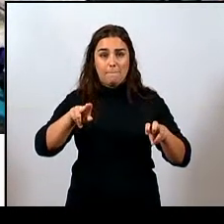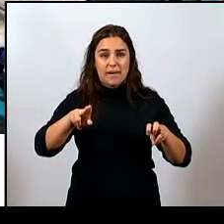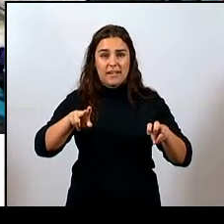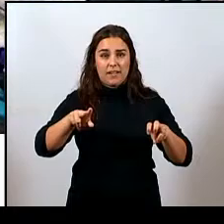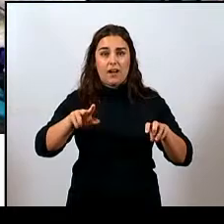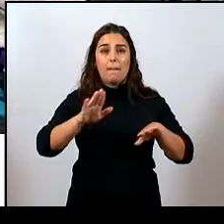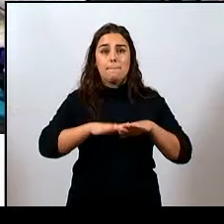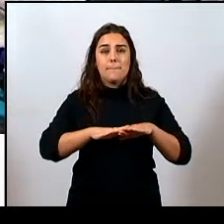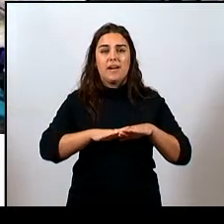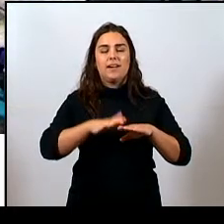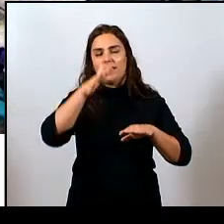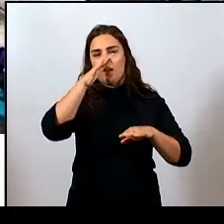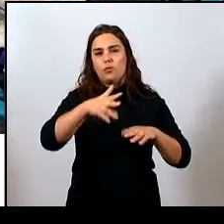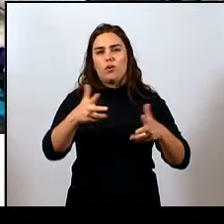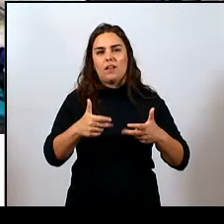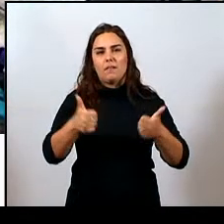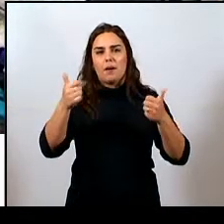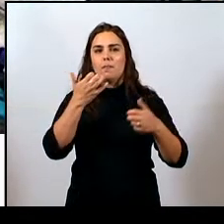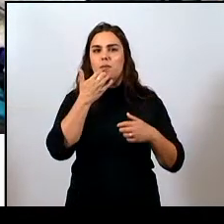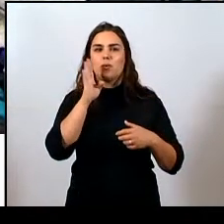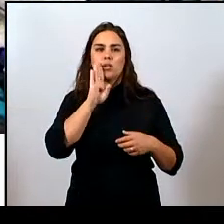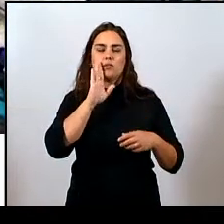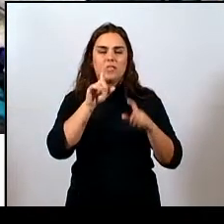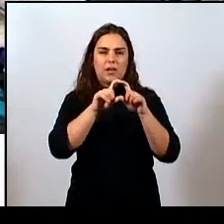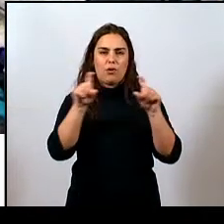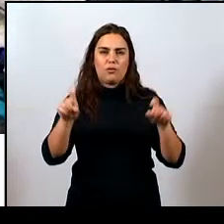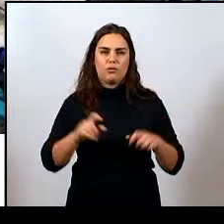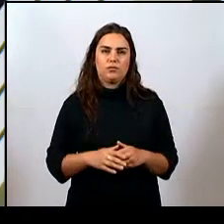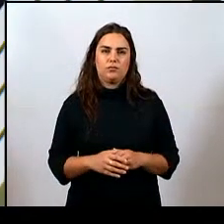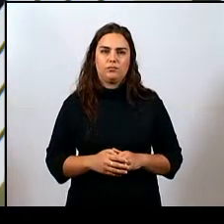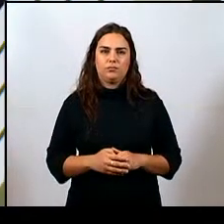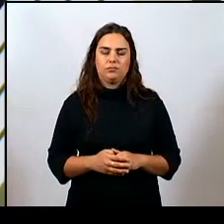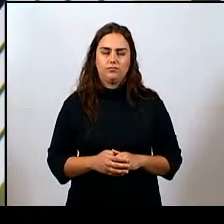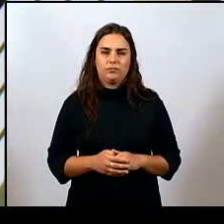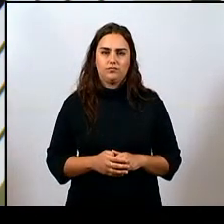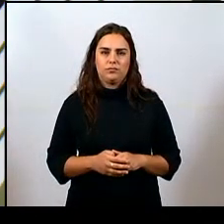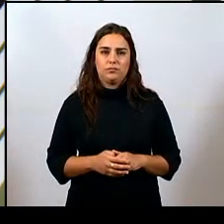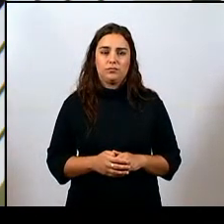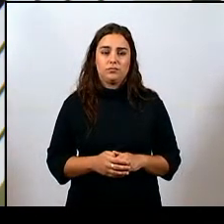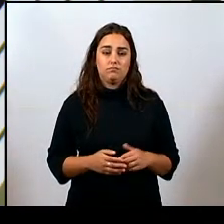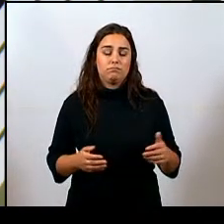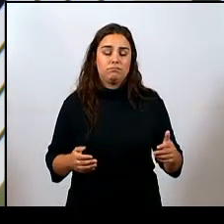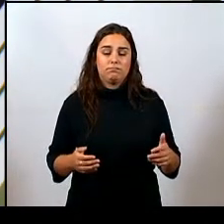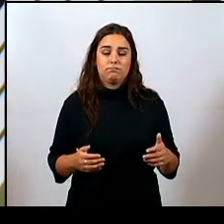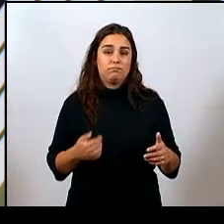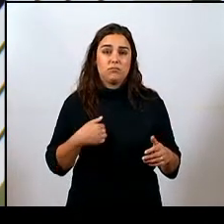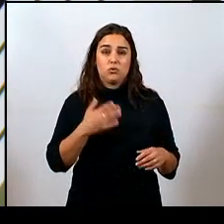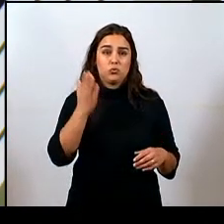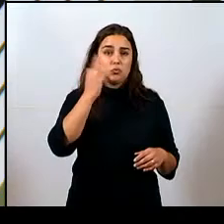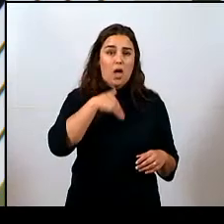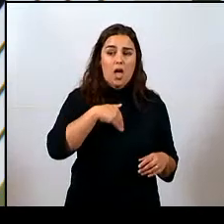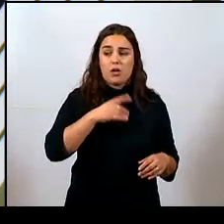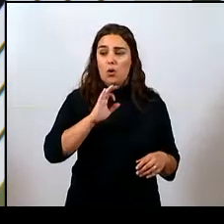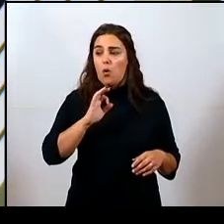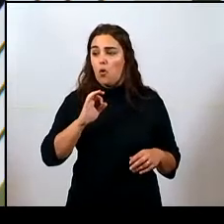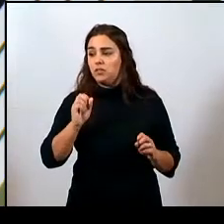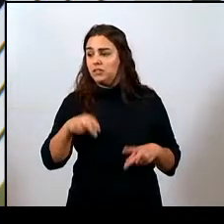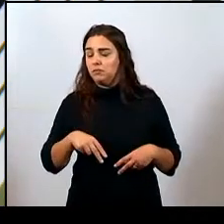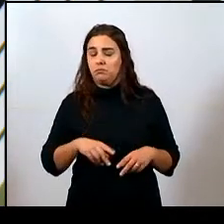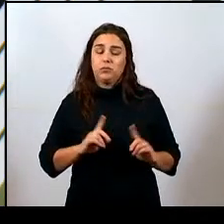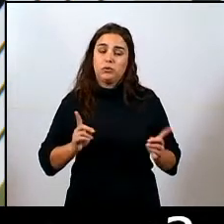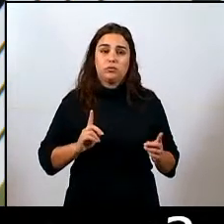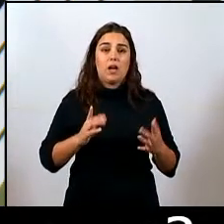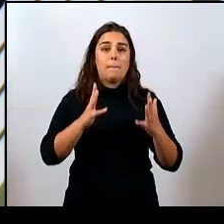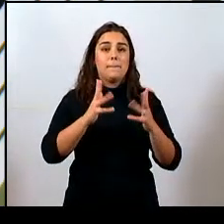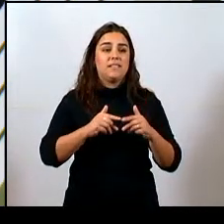más graves como la corrupción en los negocios? Pues no temo ni dejo de temer. Ahora que yo lo de la administración